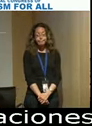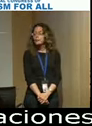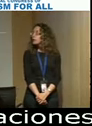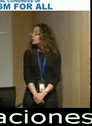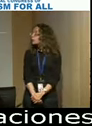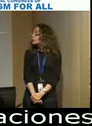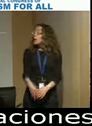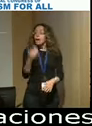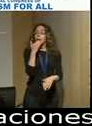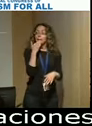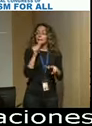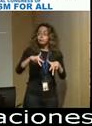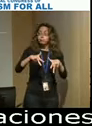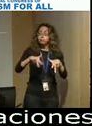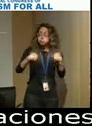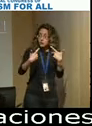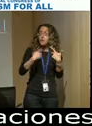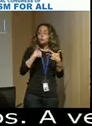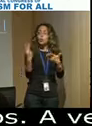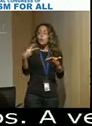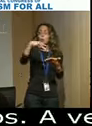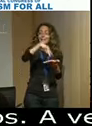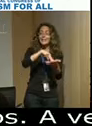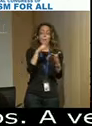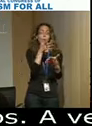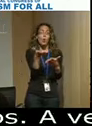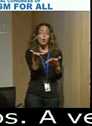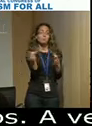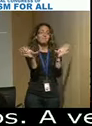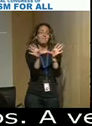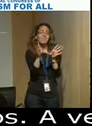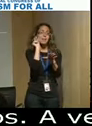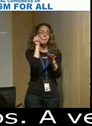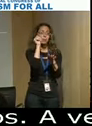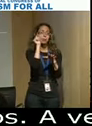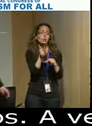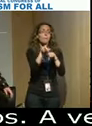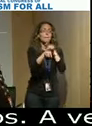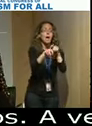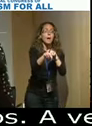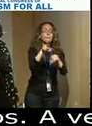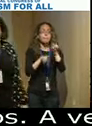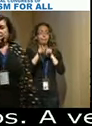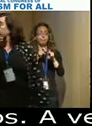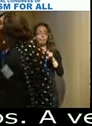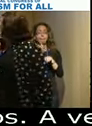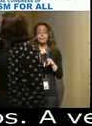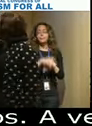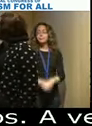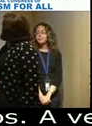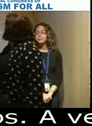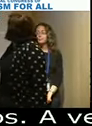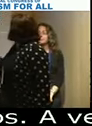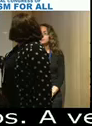Si me permitís, o sea, me voy a levantar porque si no me voy a llevar los 10 minutos con el da para adelante y da para atrás.